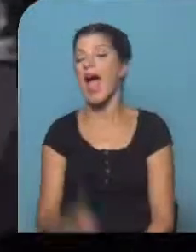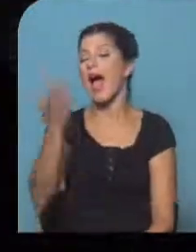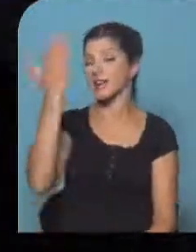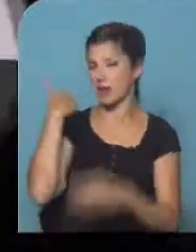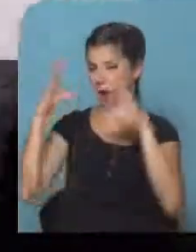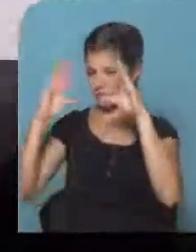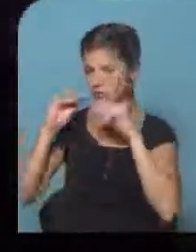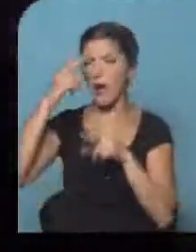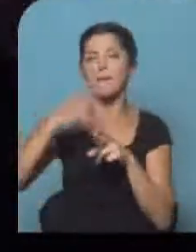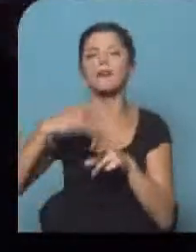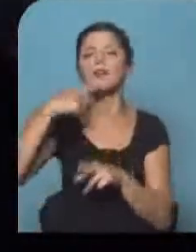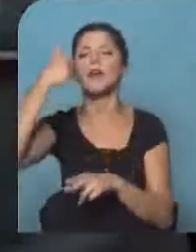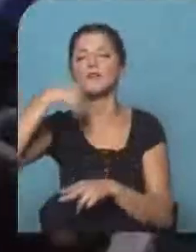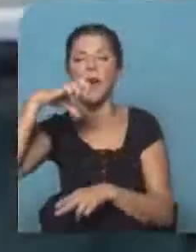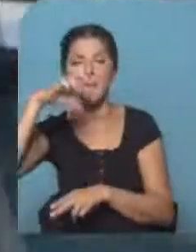la Plaza San Pedro.